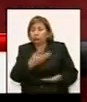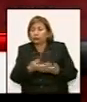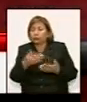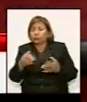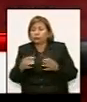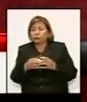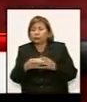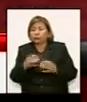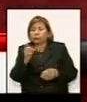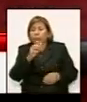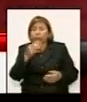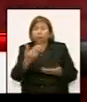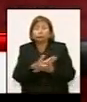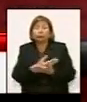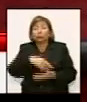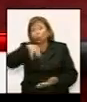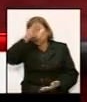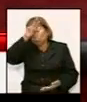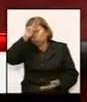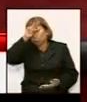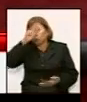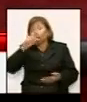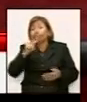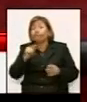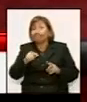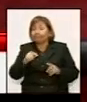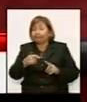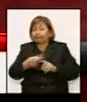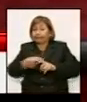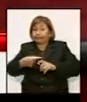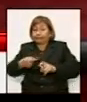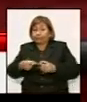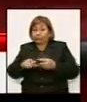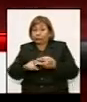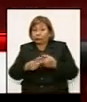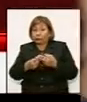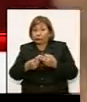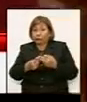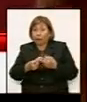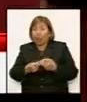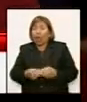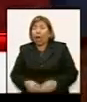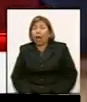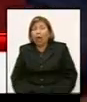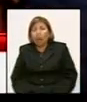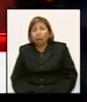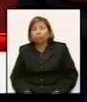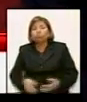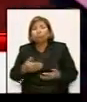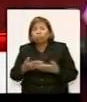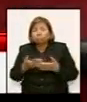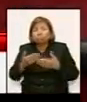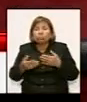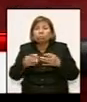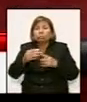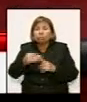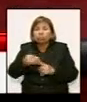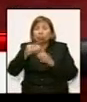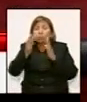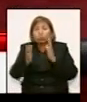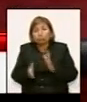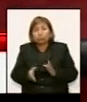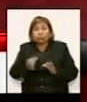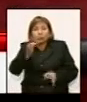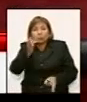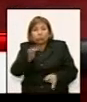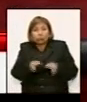la bancada del Nuevo Perú, y esta iniciativa tiene que ver con el Sistema Nacional Especializado de Justicia,